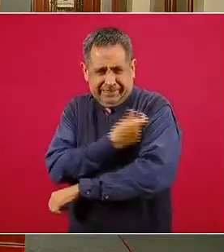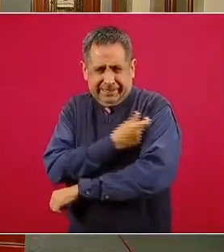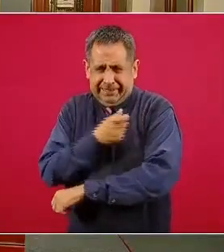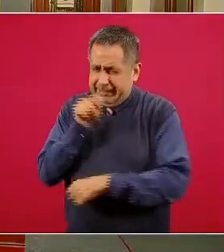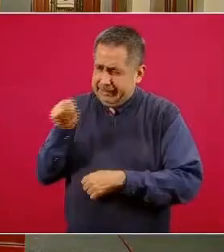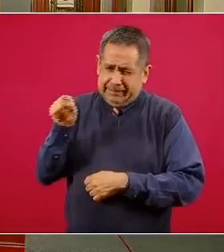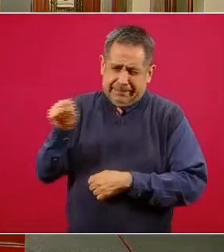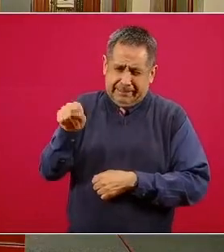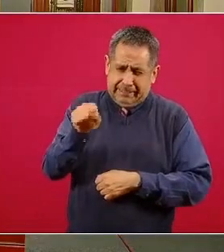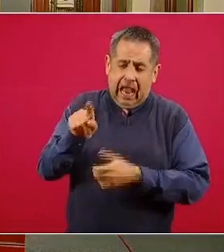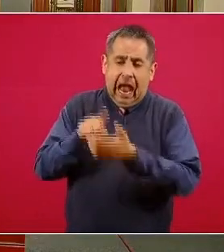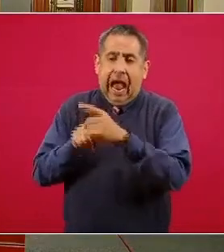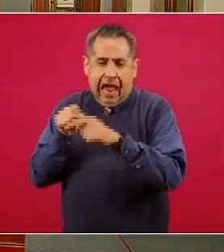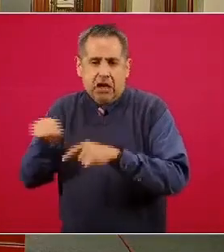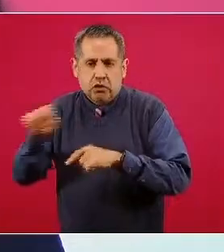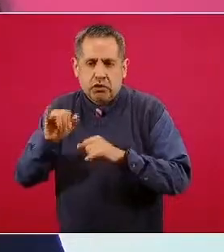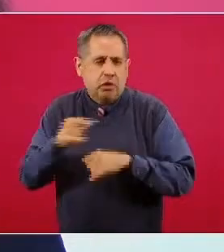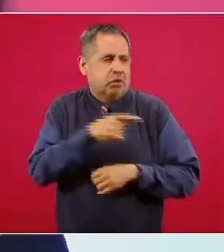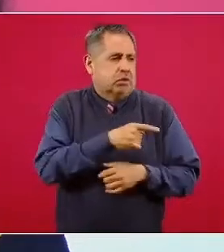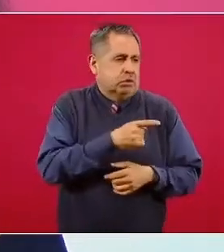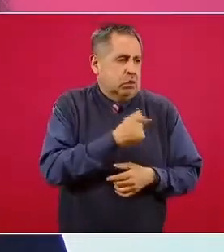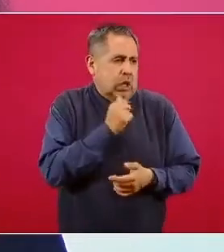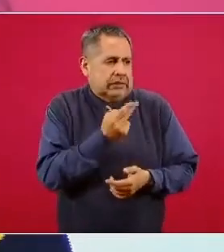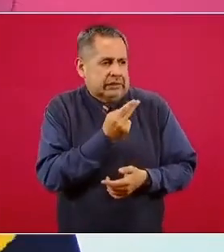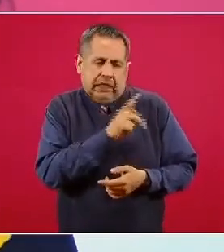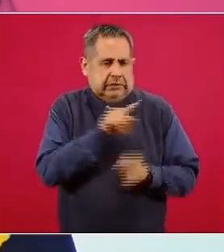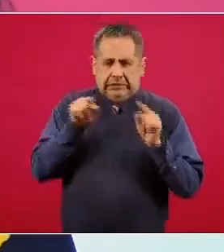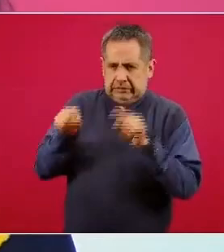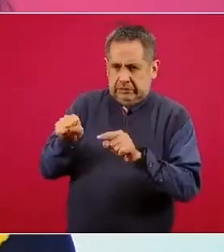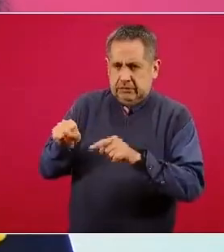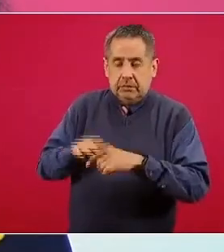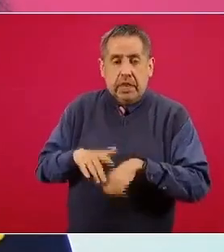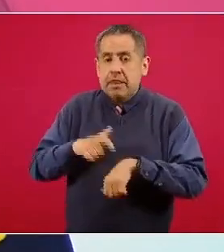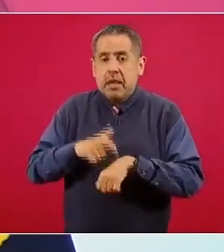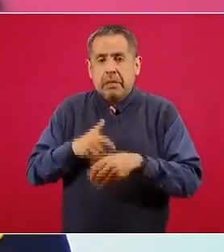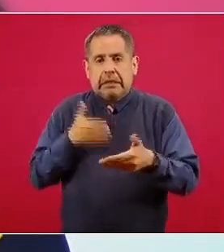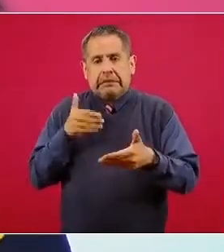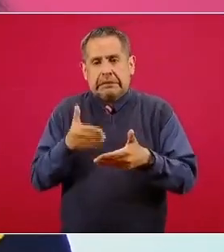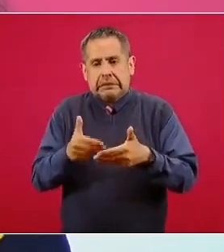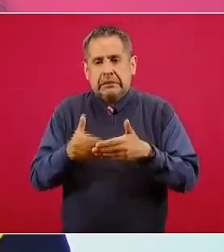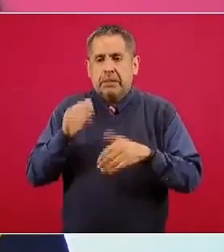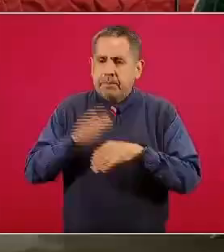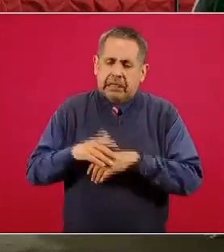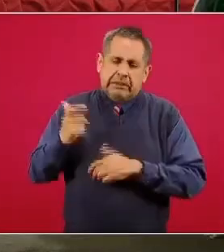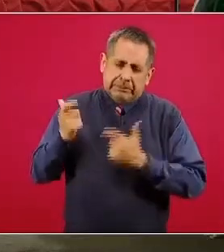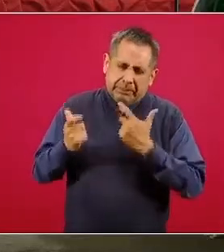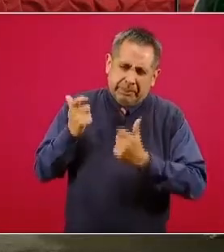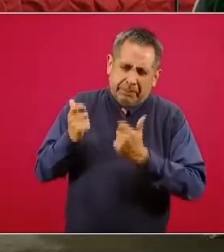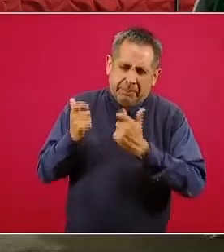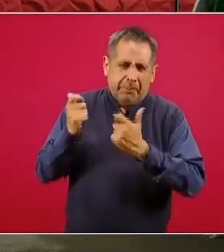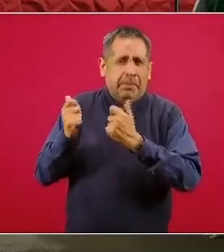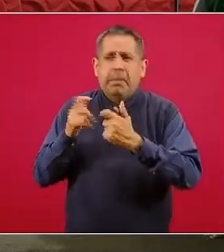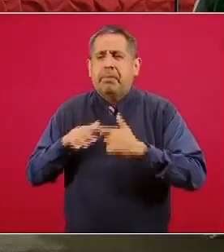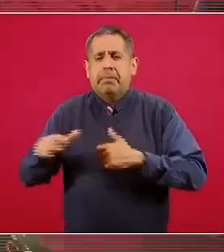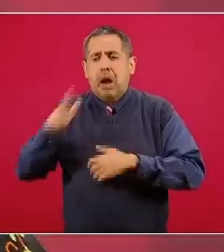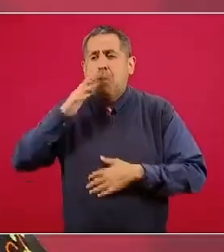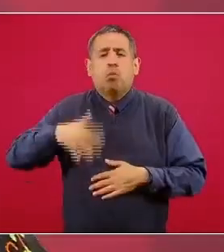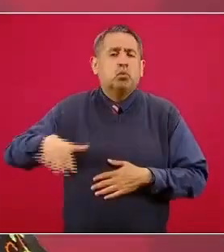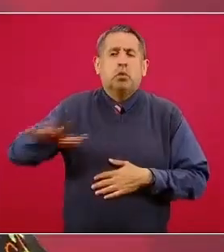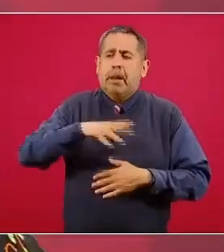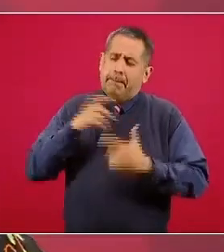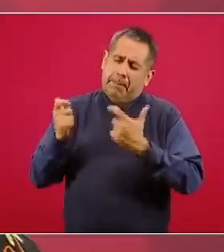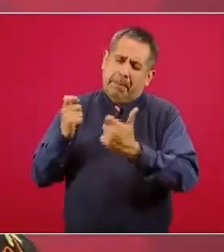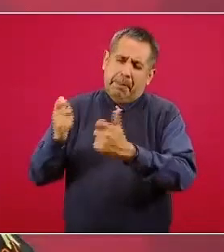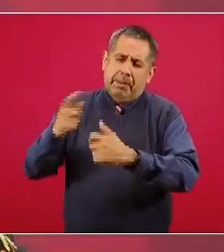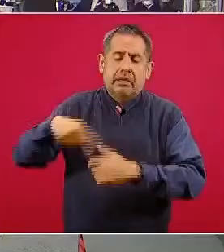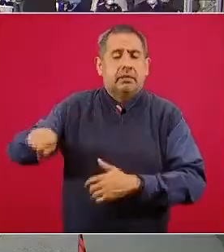población que debemos vacunar. Entonces, bueno, es un reto muy grande, se acorta el tiempo, se aumentan las dosis y vamos a buscar a los grupos blanco y riesgo.